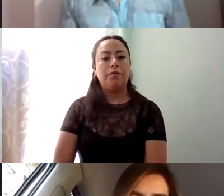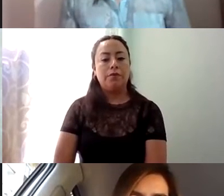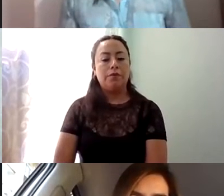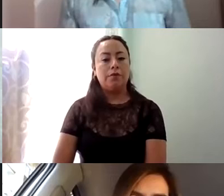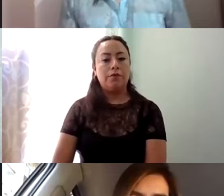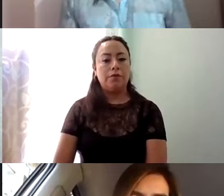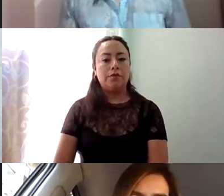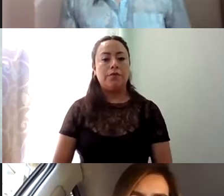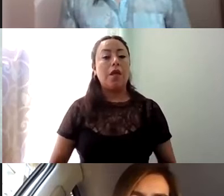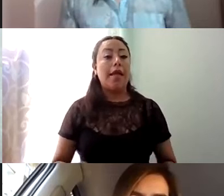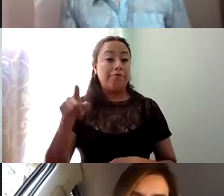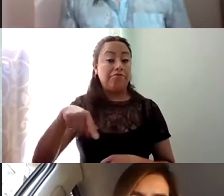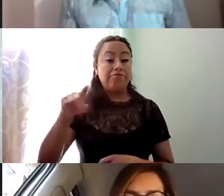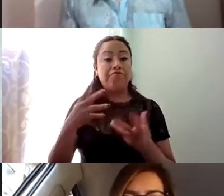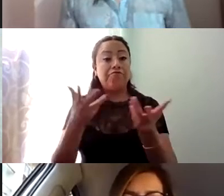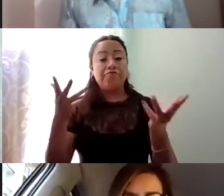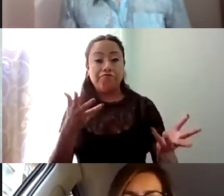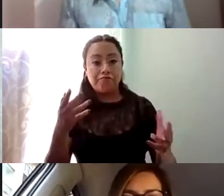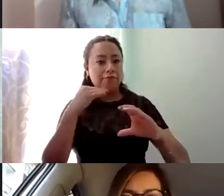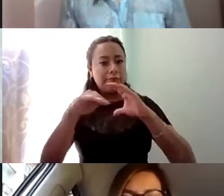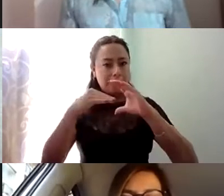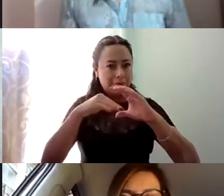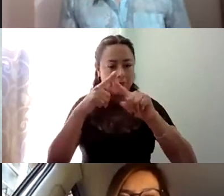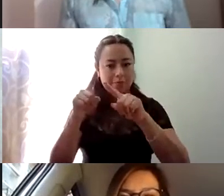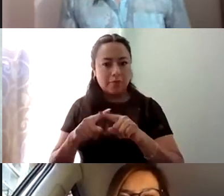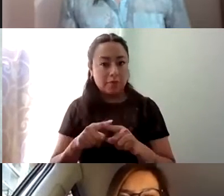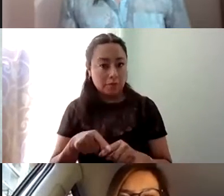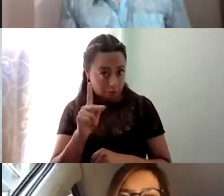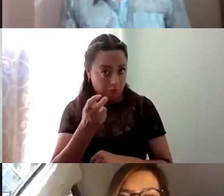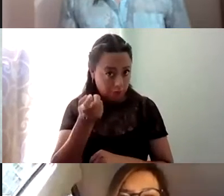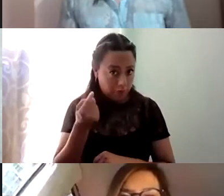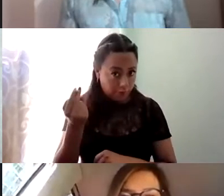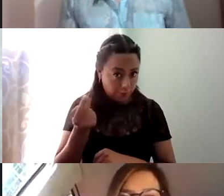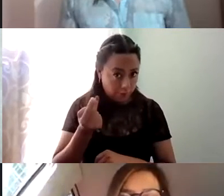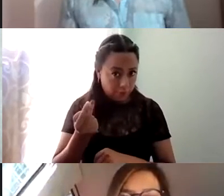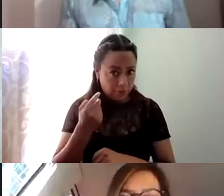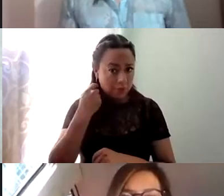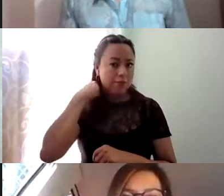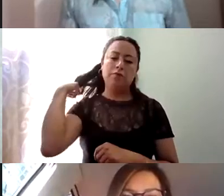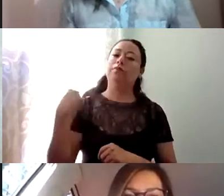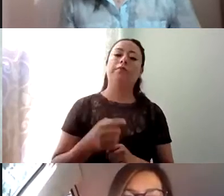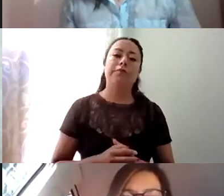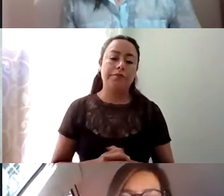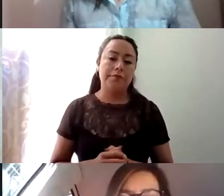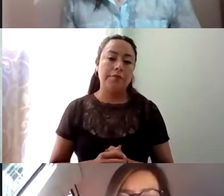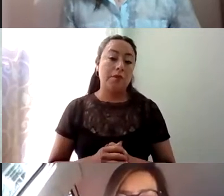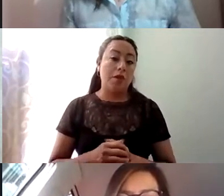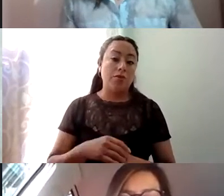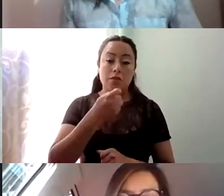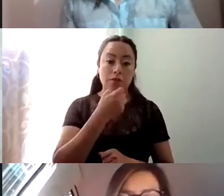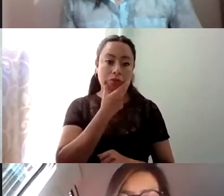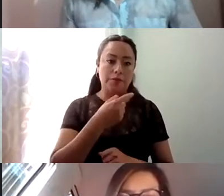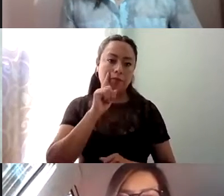cuentas de correos, pero pues que no son necesariamente especialistas, estos niños, niñas y adolescentes, y